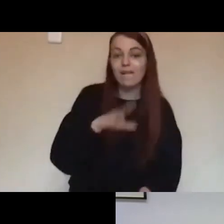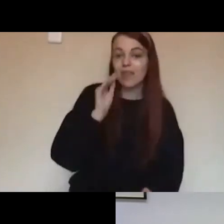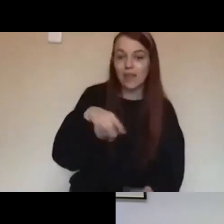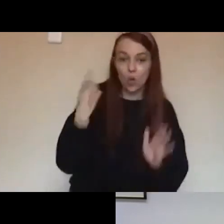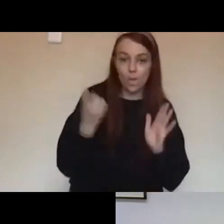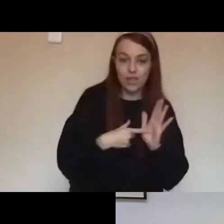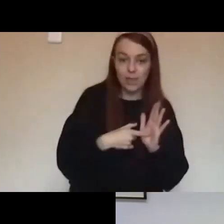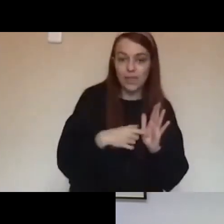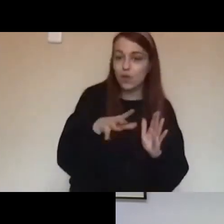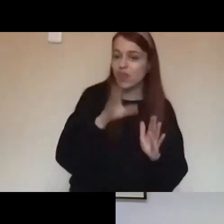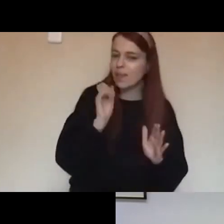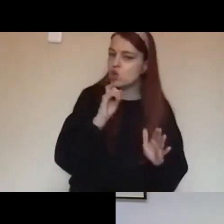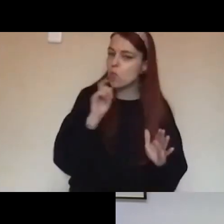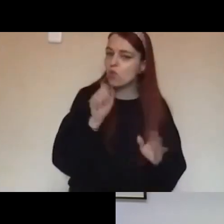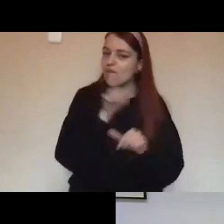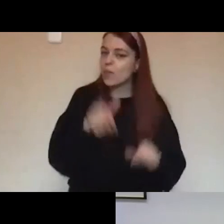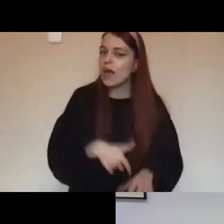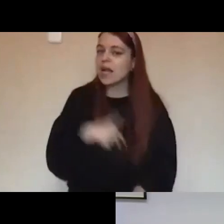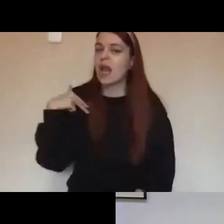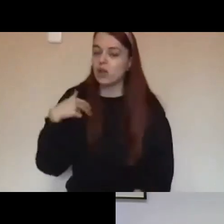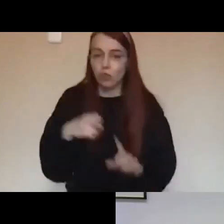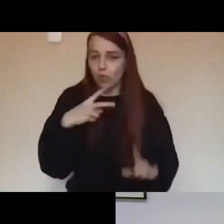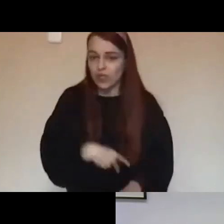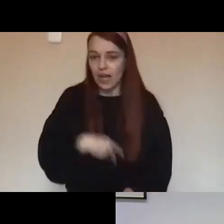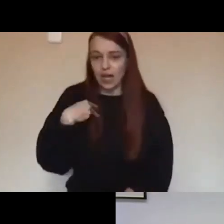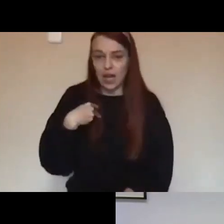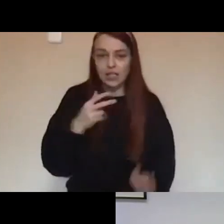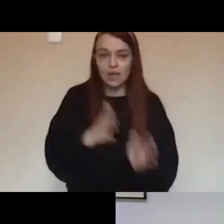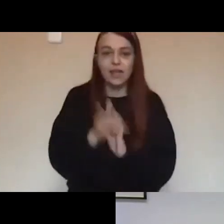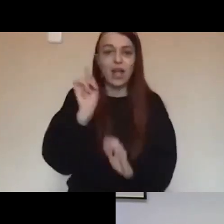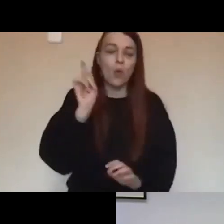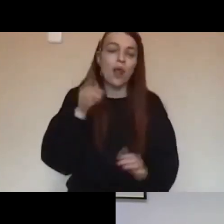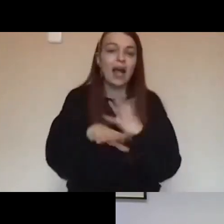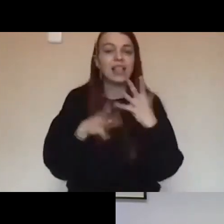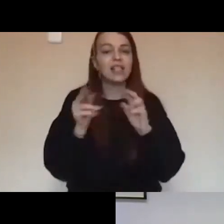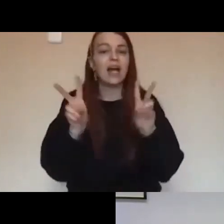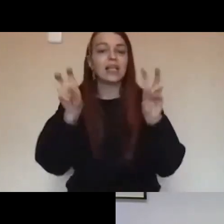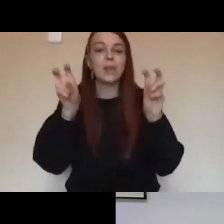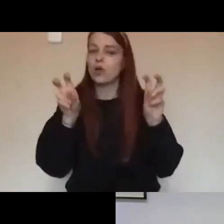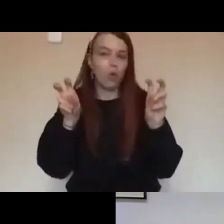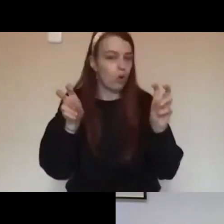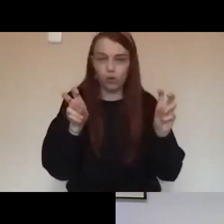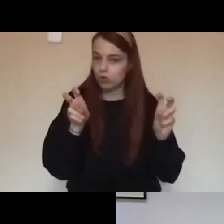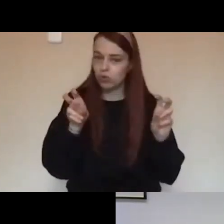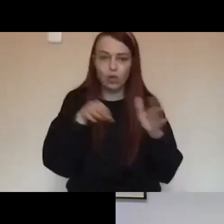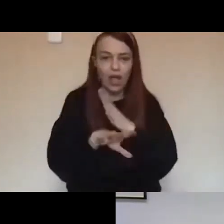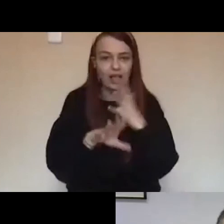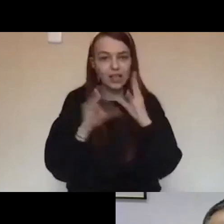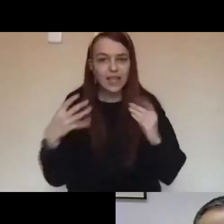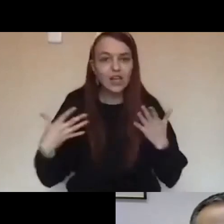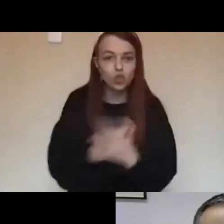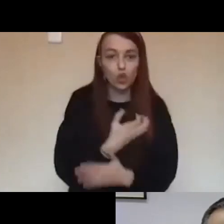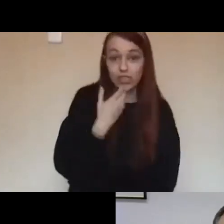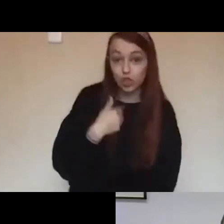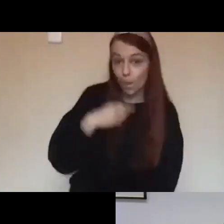manera general, integral, y que no sea un tema finalmente la accesibilidad, sino que sea como por defecto. Si pensamos en algo, tenemos